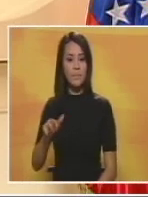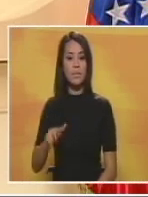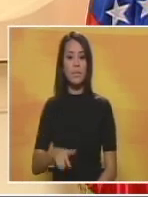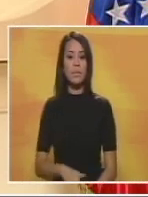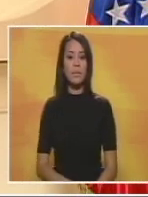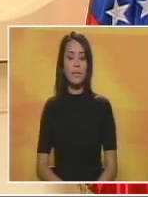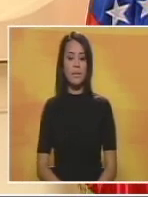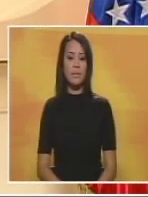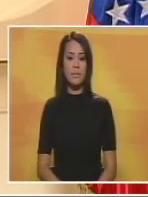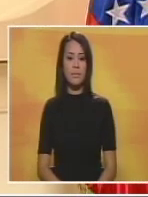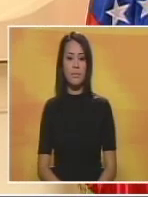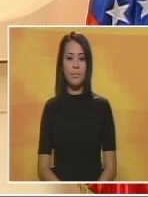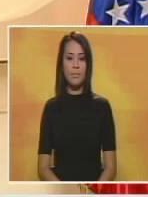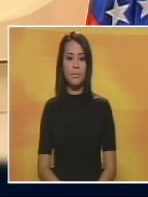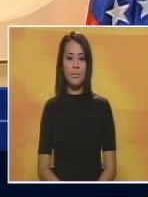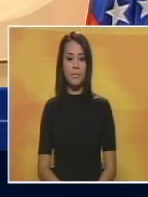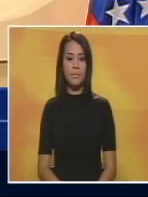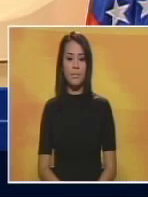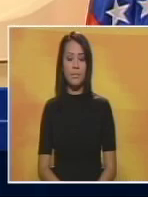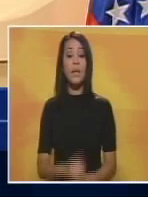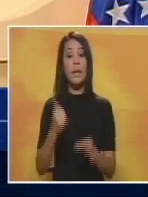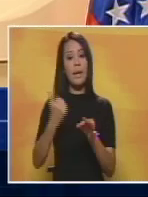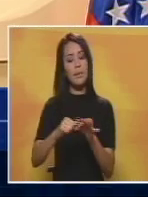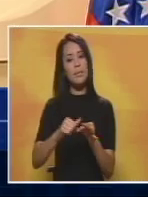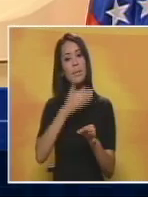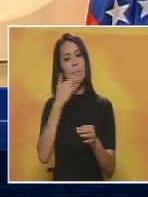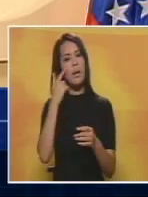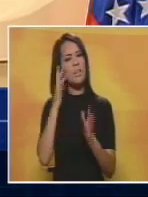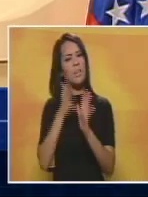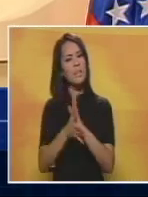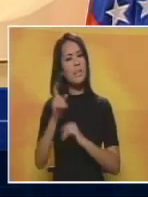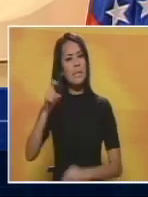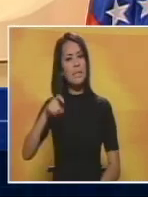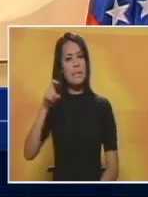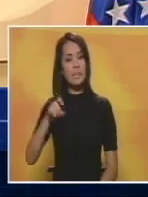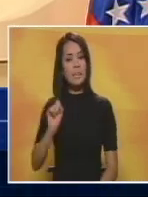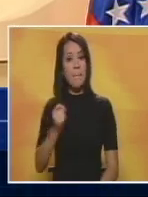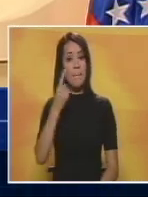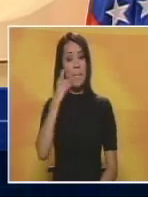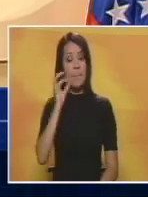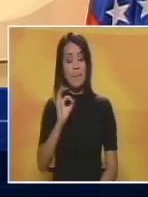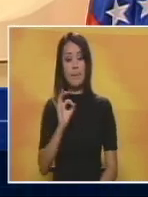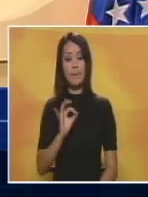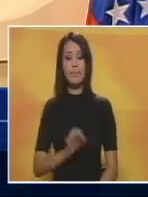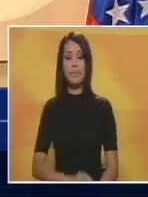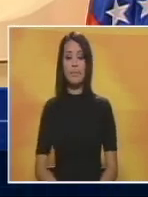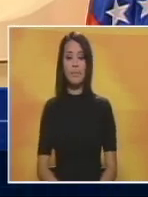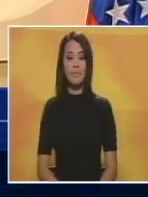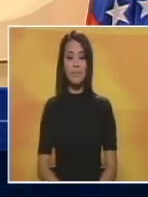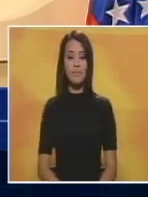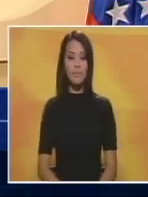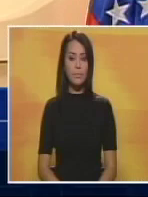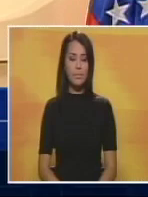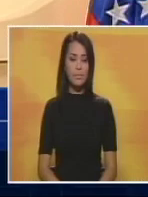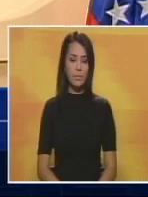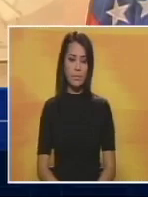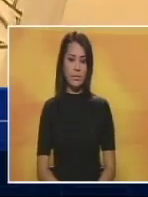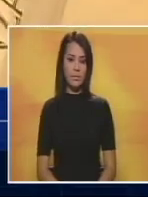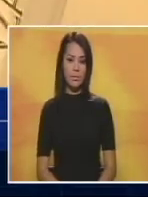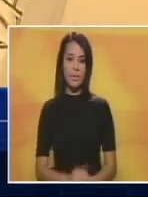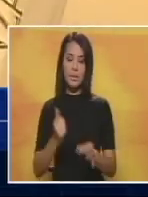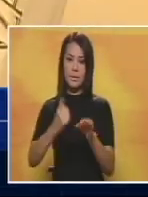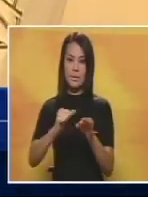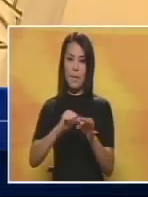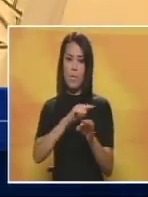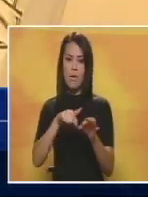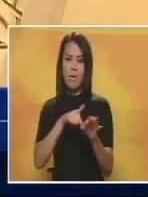la viabilidad de la criptomoneda petro se necesita la primera emisión de este activo que,